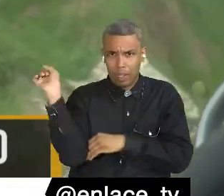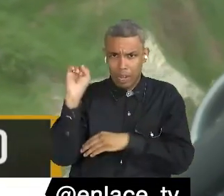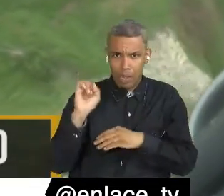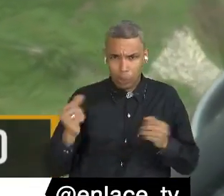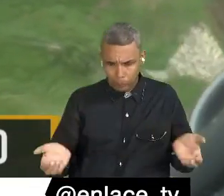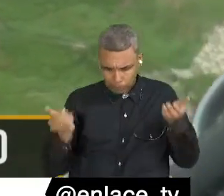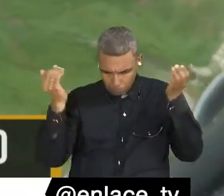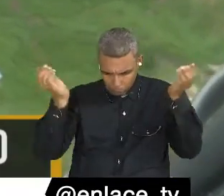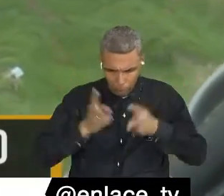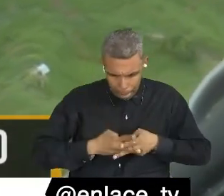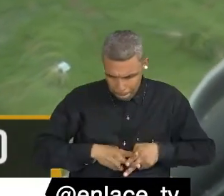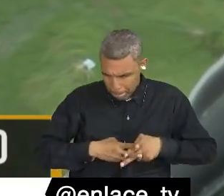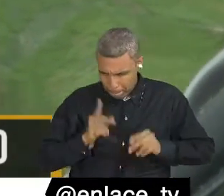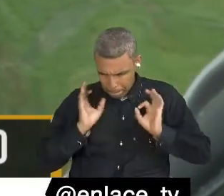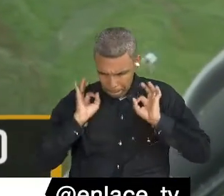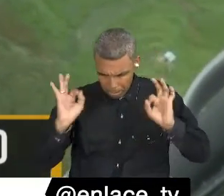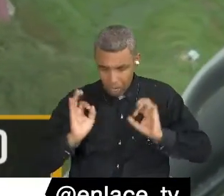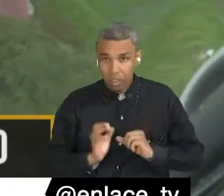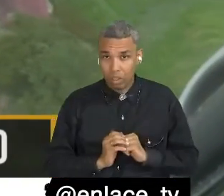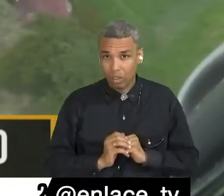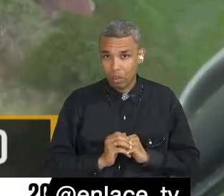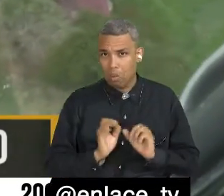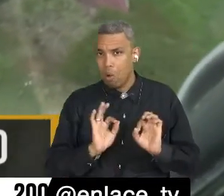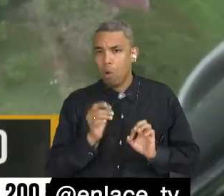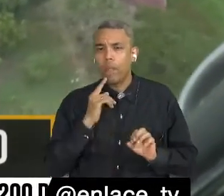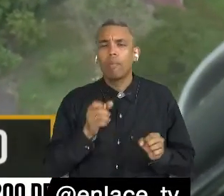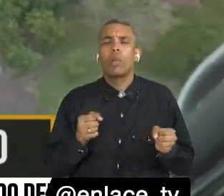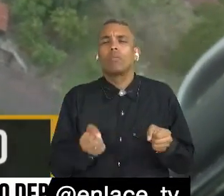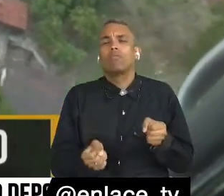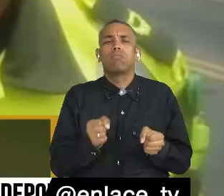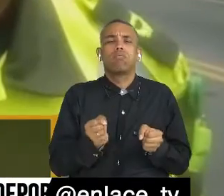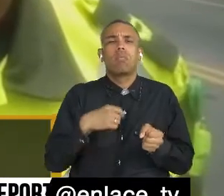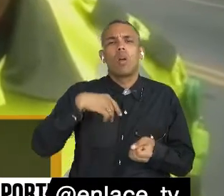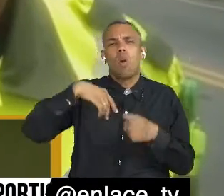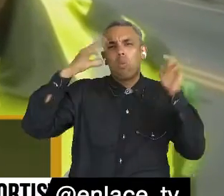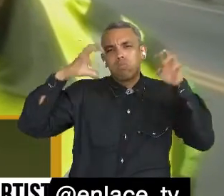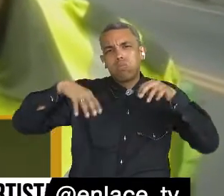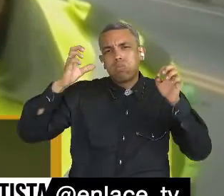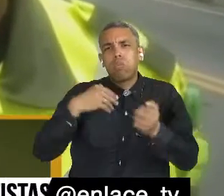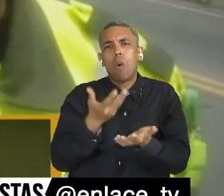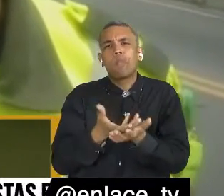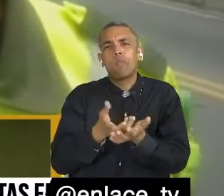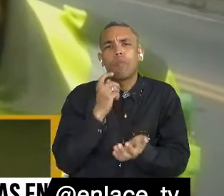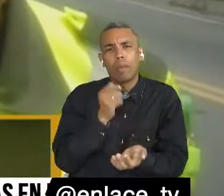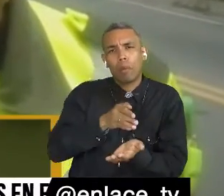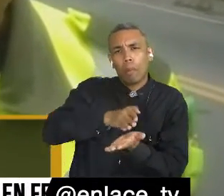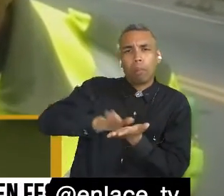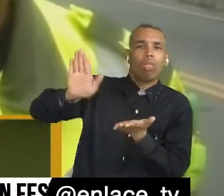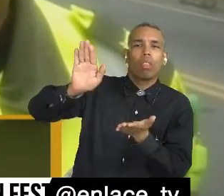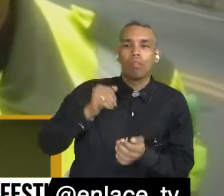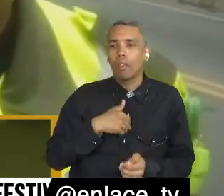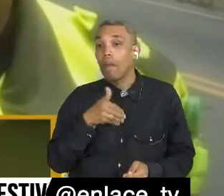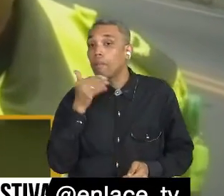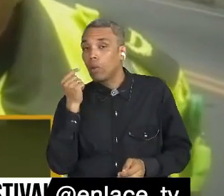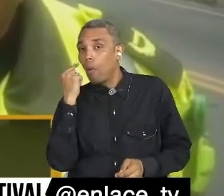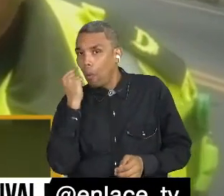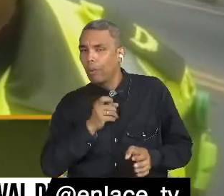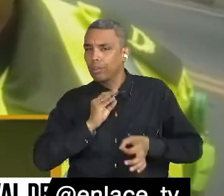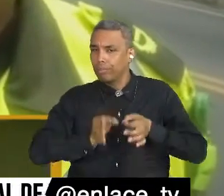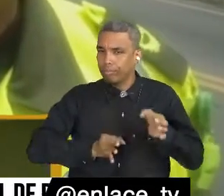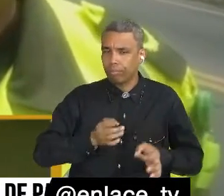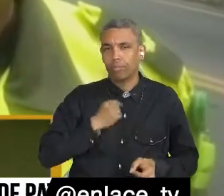así mismo como tener precaución por piso mojado, ya que en el transcurso de la noche y el día se han venido desarrollando lluvias en las vías. Tener precaución,